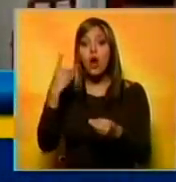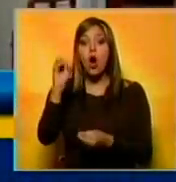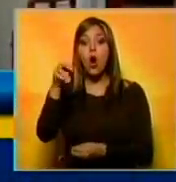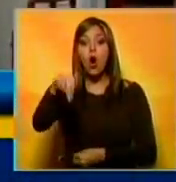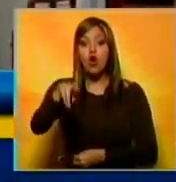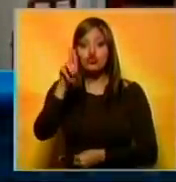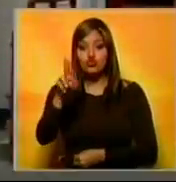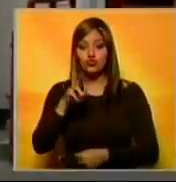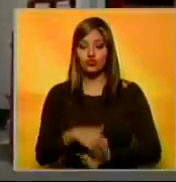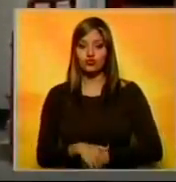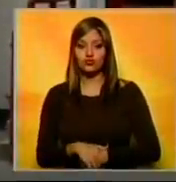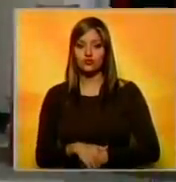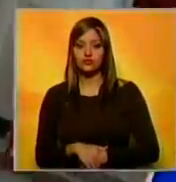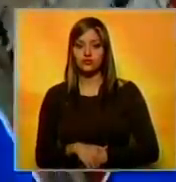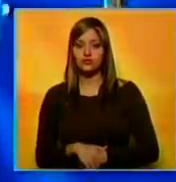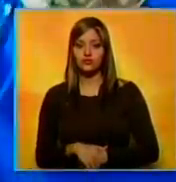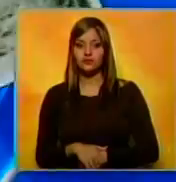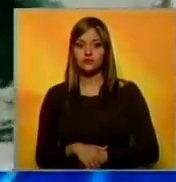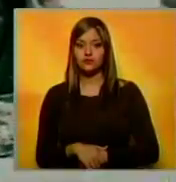Unidas.